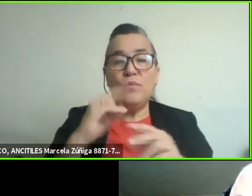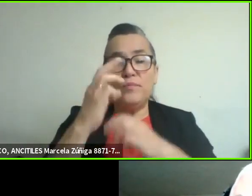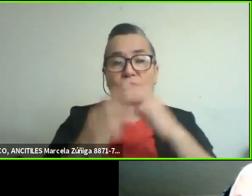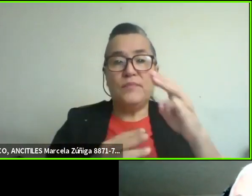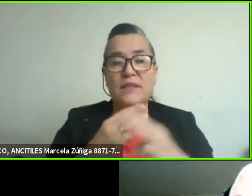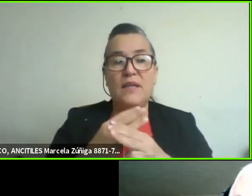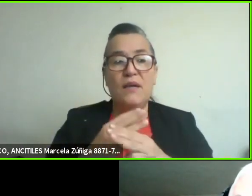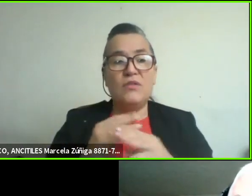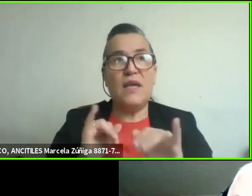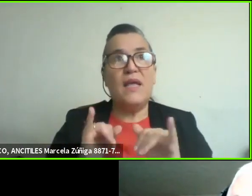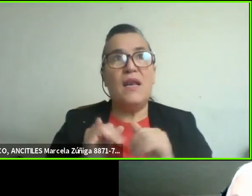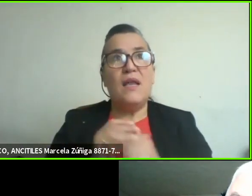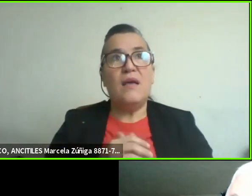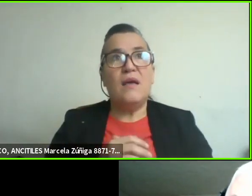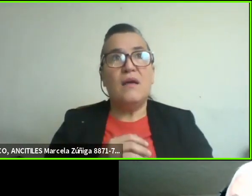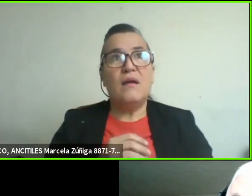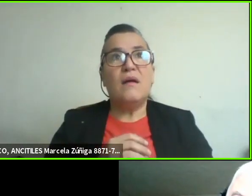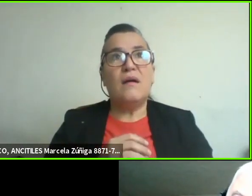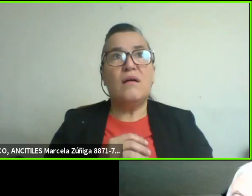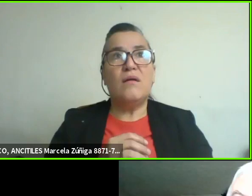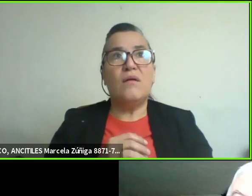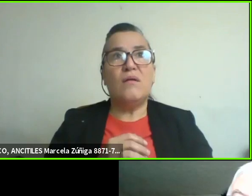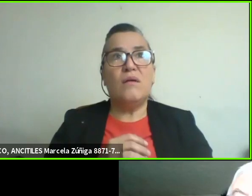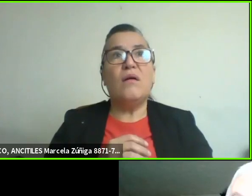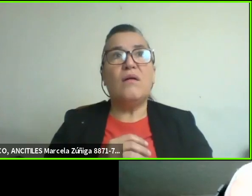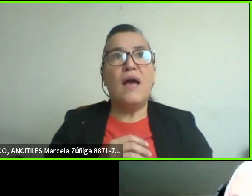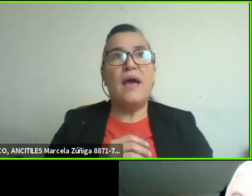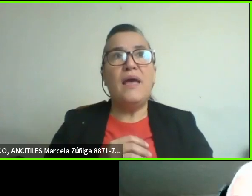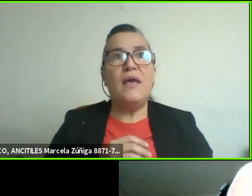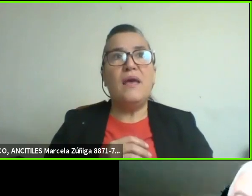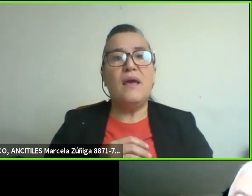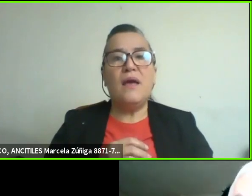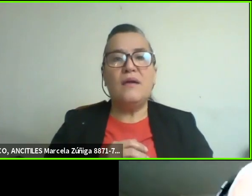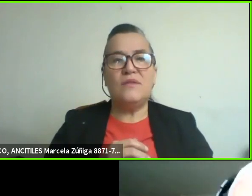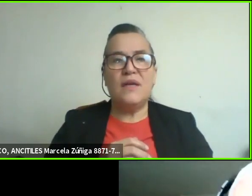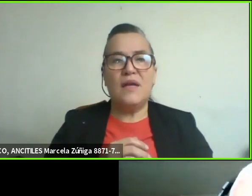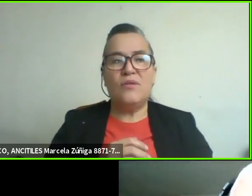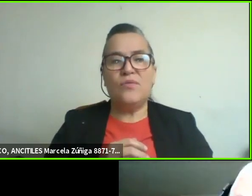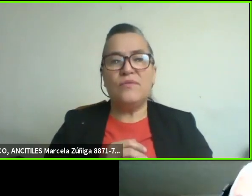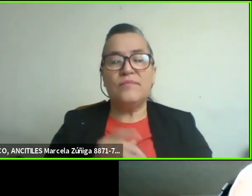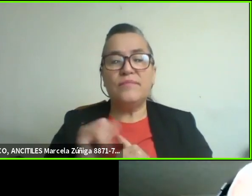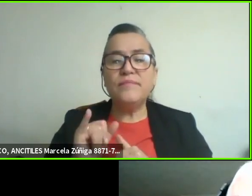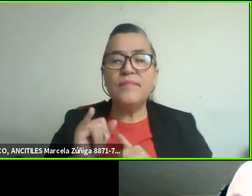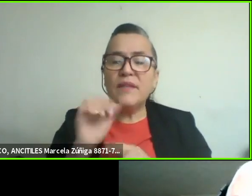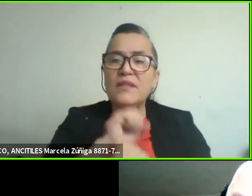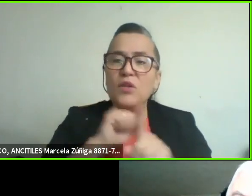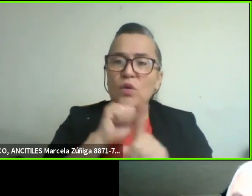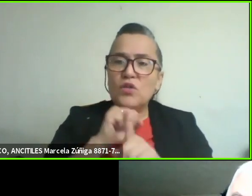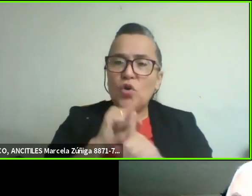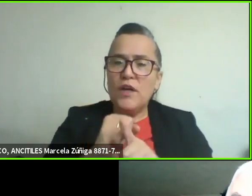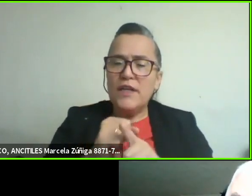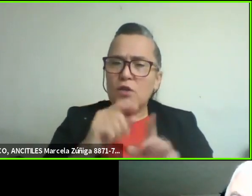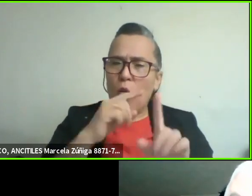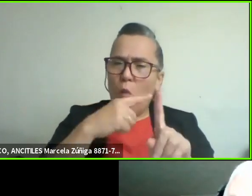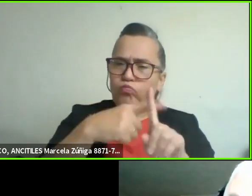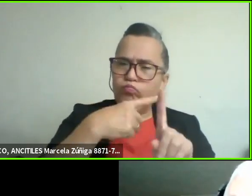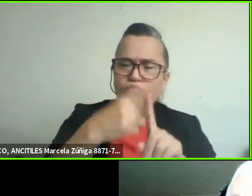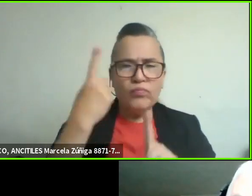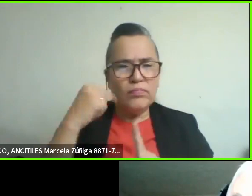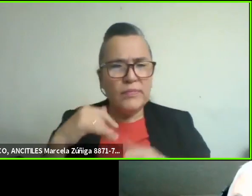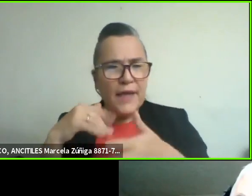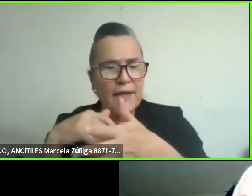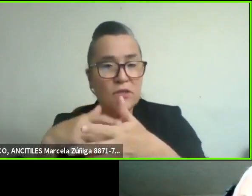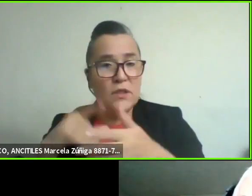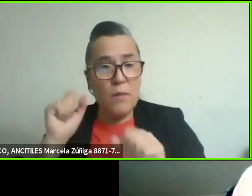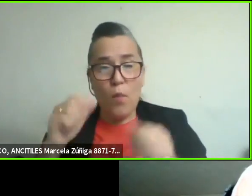en nuestras universidades esto hay que fortalecerlo y hay que generar más condiciones propicias para que los estudiantes y las estudiantes puedan